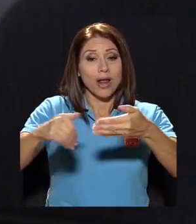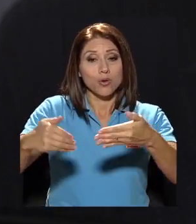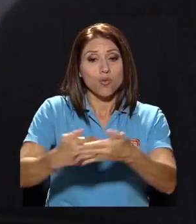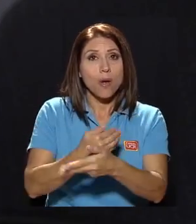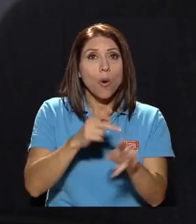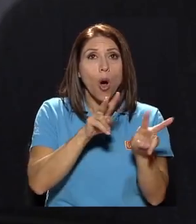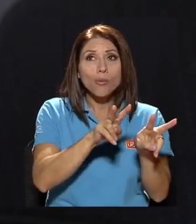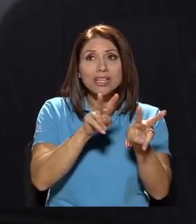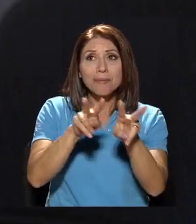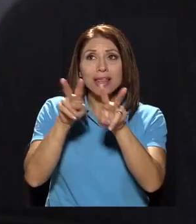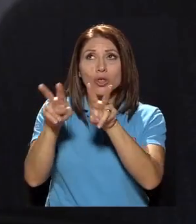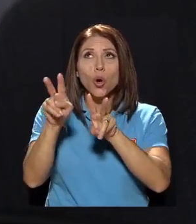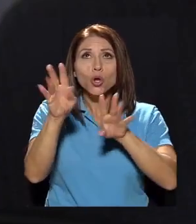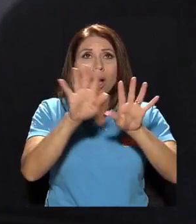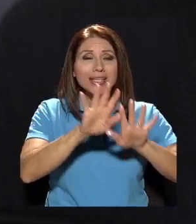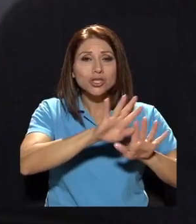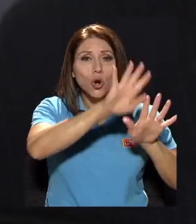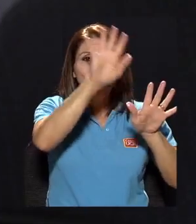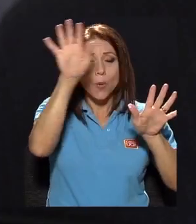observatorio astronómico para